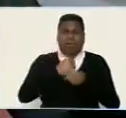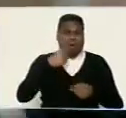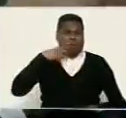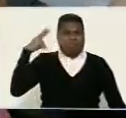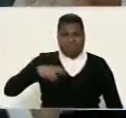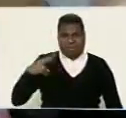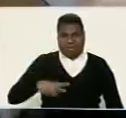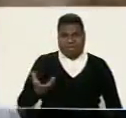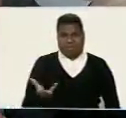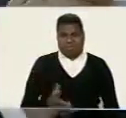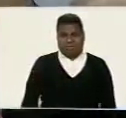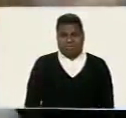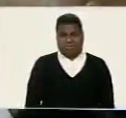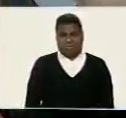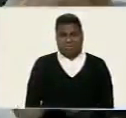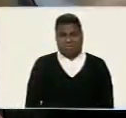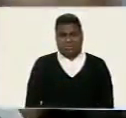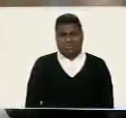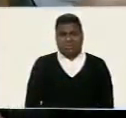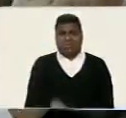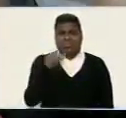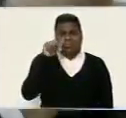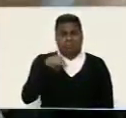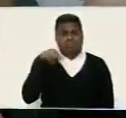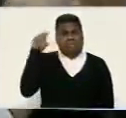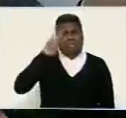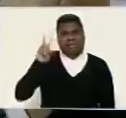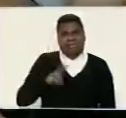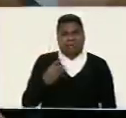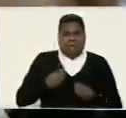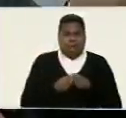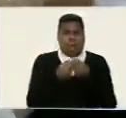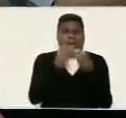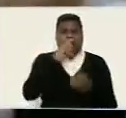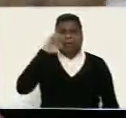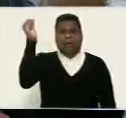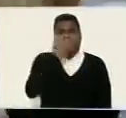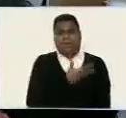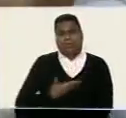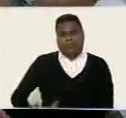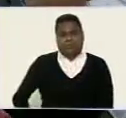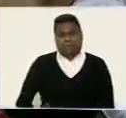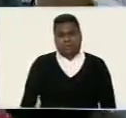verdad. Por este país, para acompañar a Nicolás Maduro.